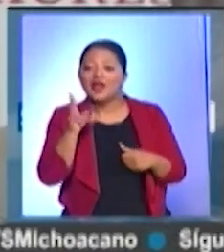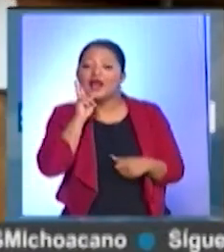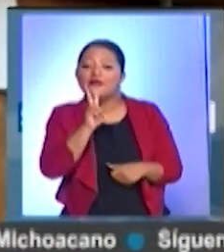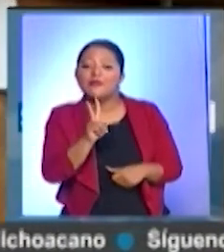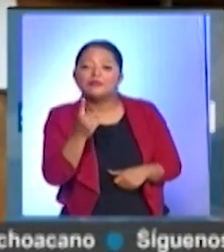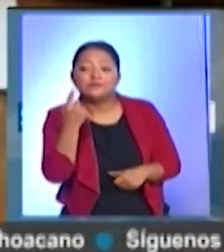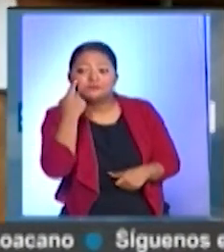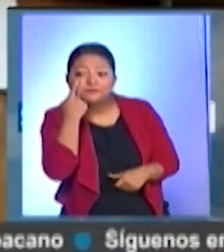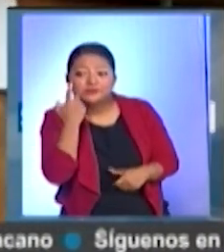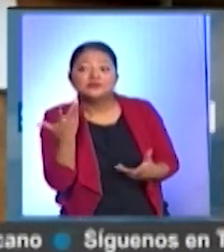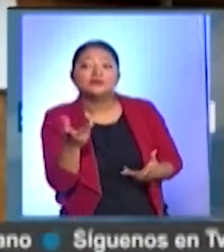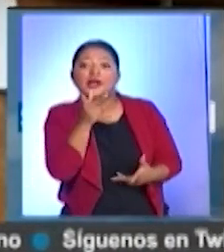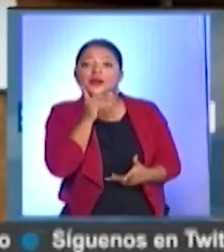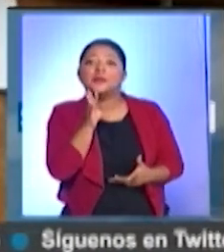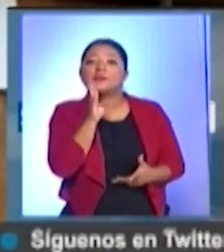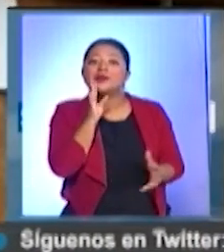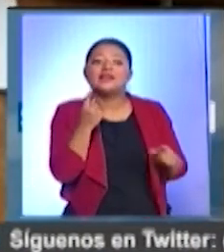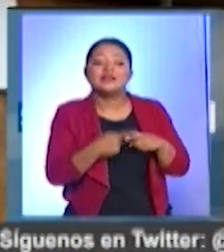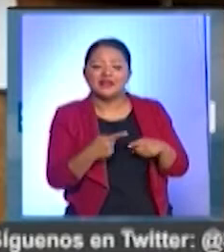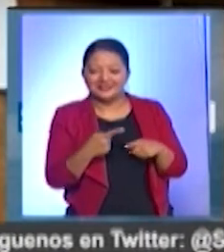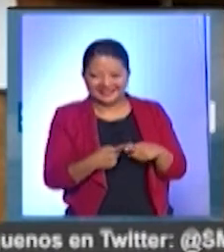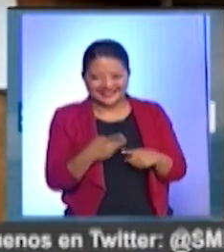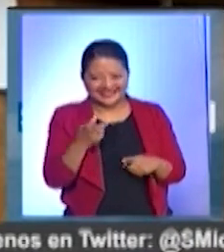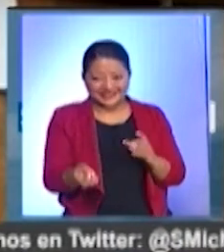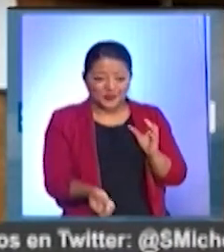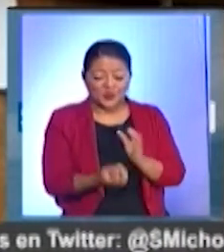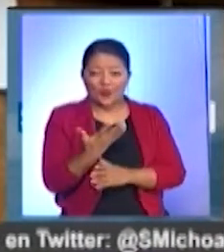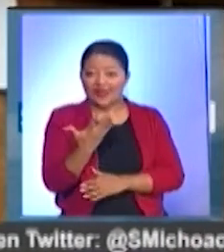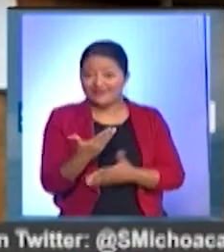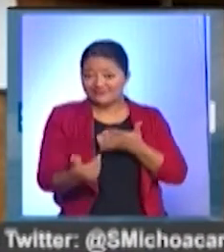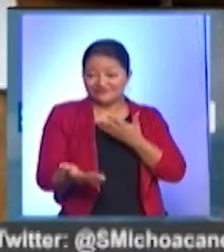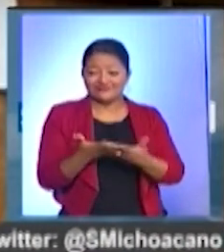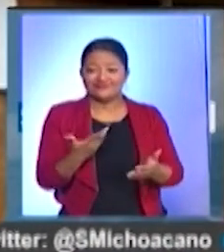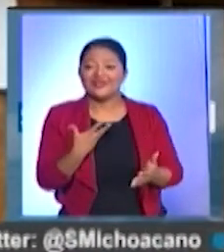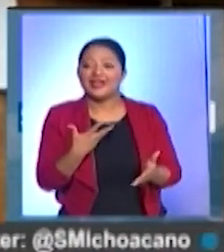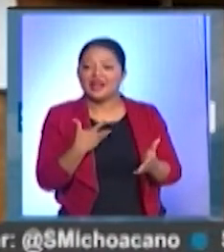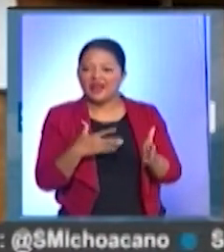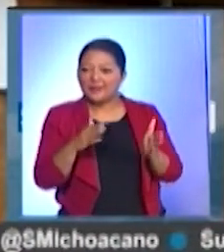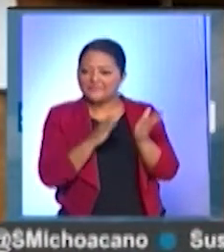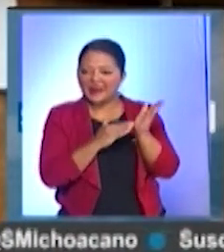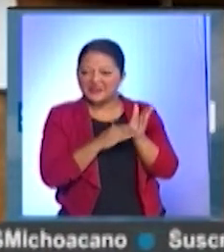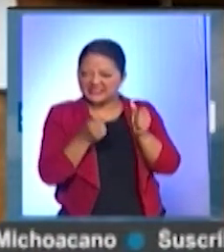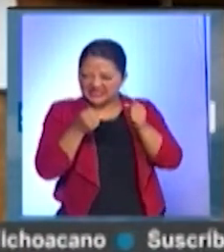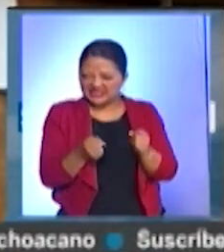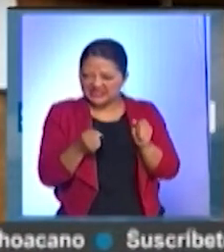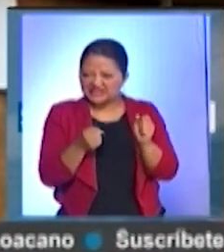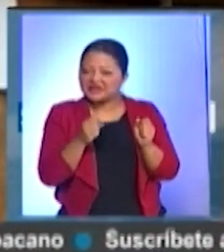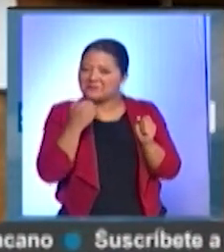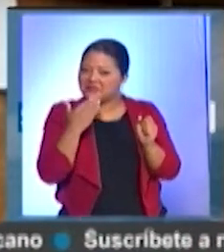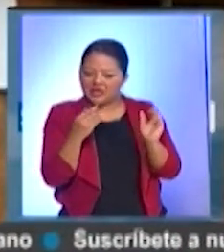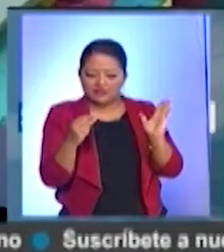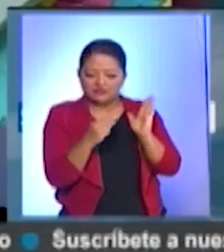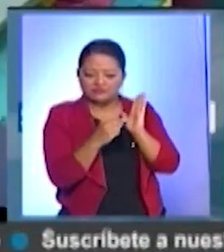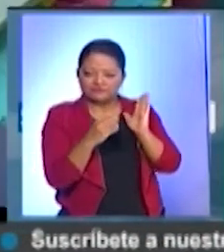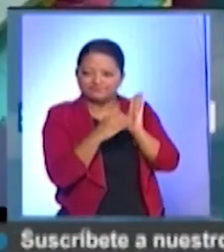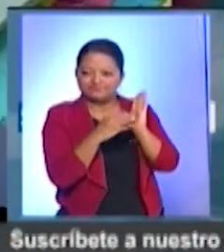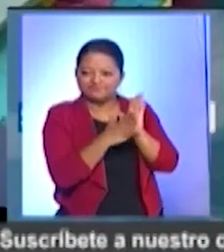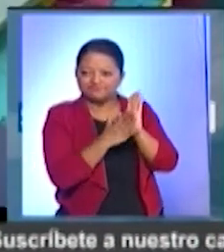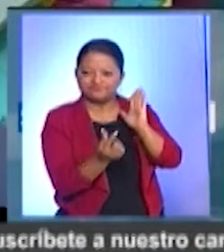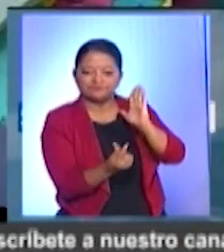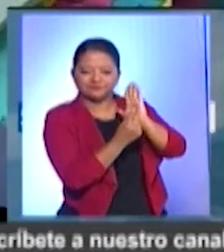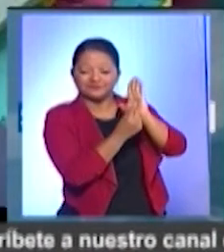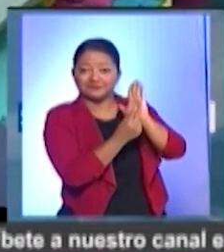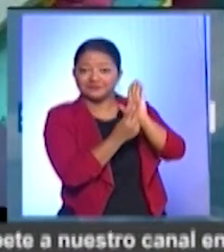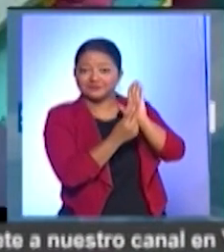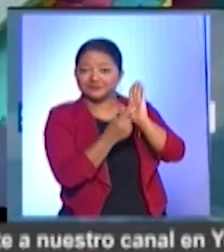entre las innovaciones se encuentra además el uso de papel de seguridad y el chip con los datos biométricos de la persona